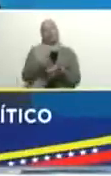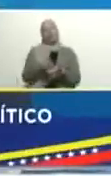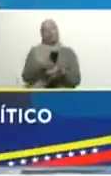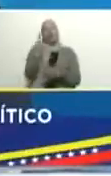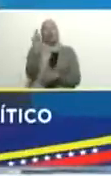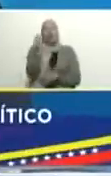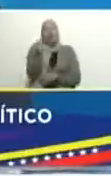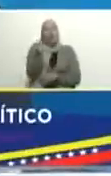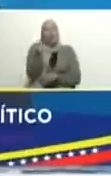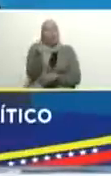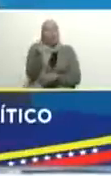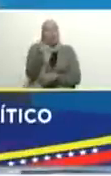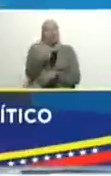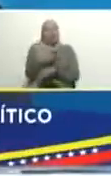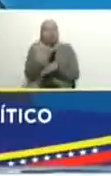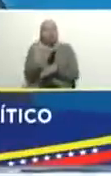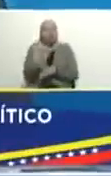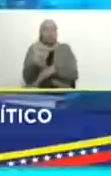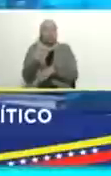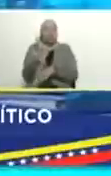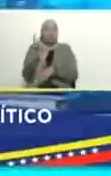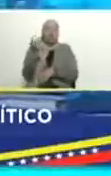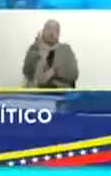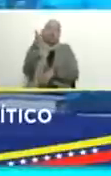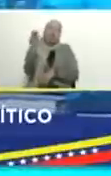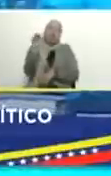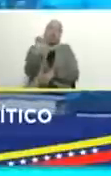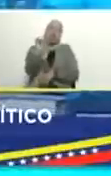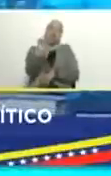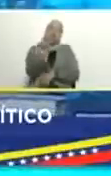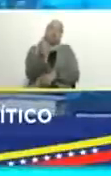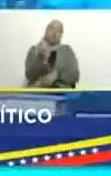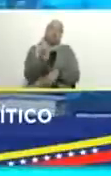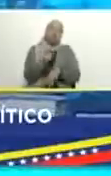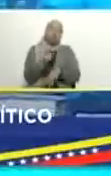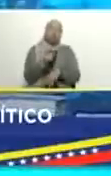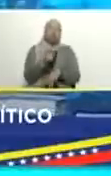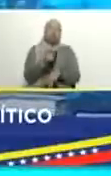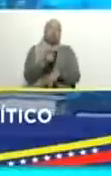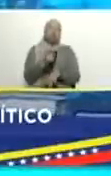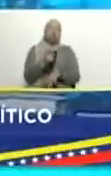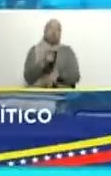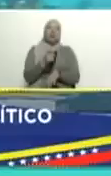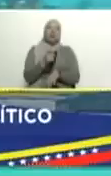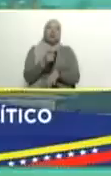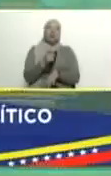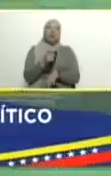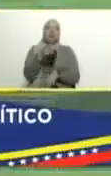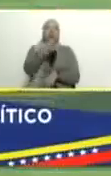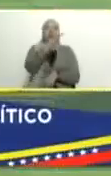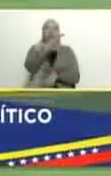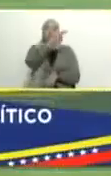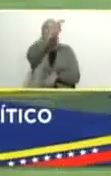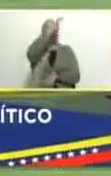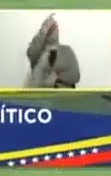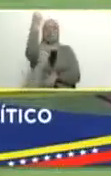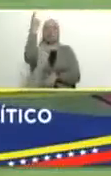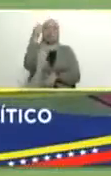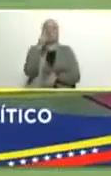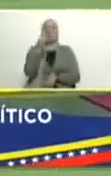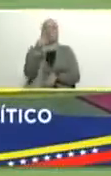poquito más tarde, quizás media hora, ¿verdad? No mucho, pero Diosdado tiene para el programa de hoy